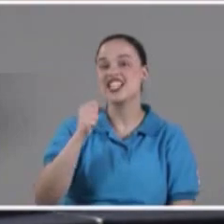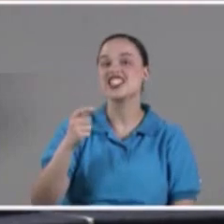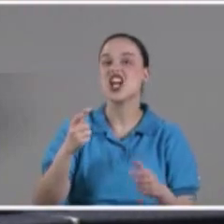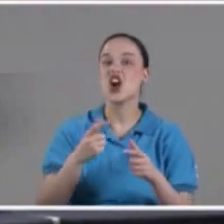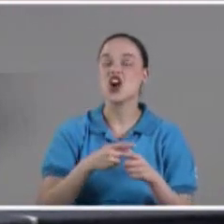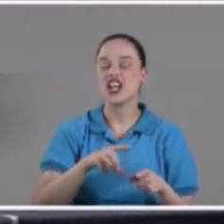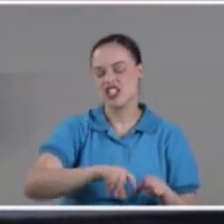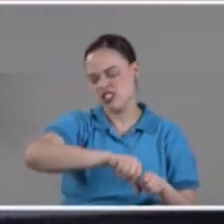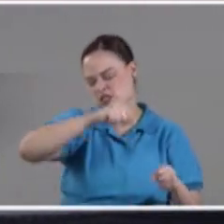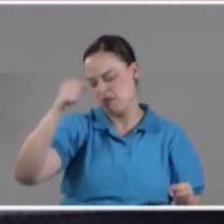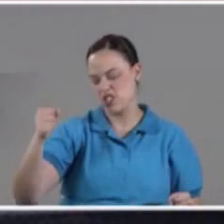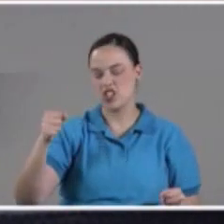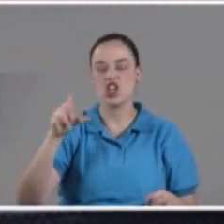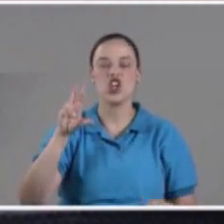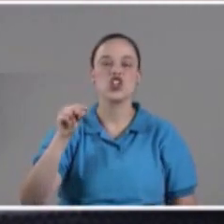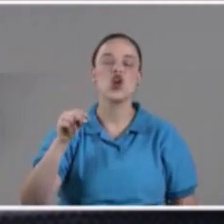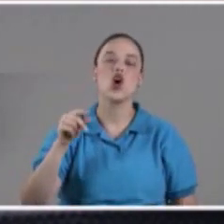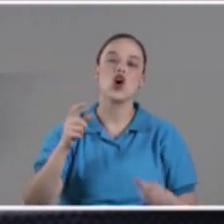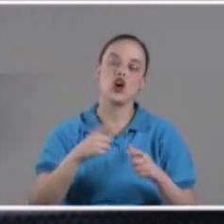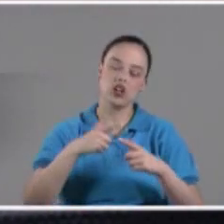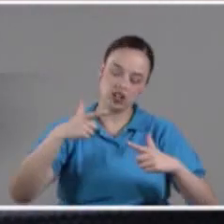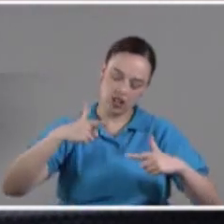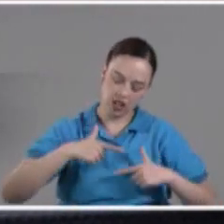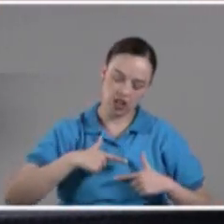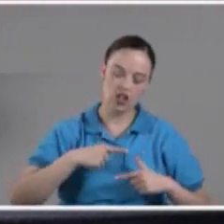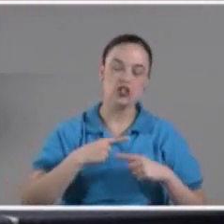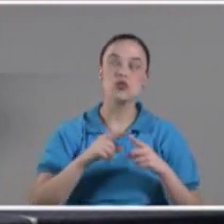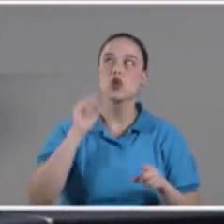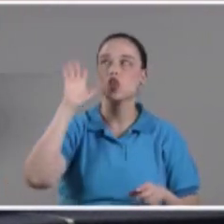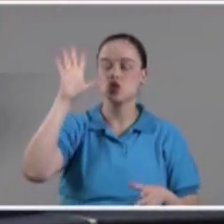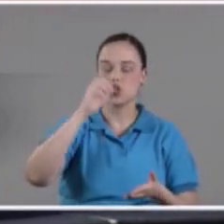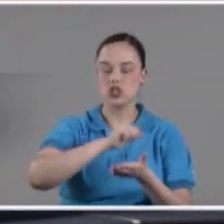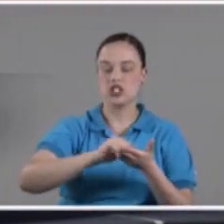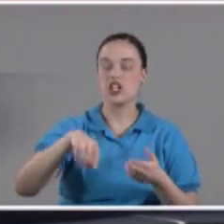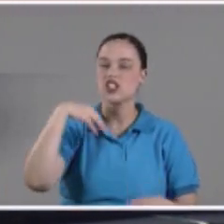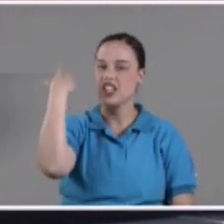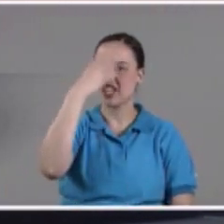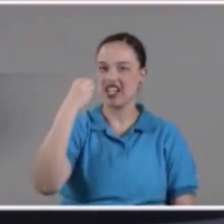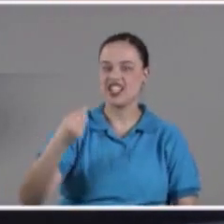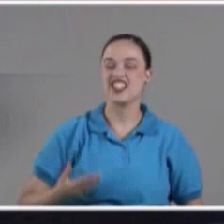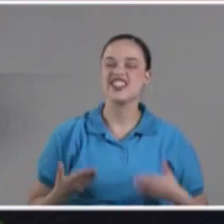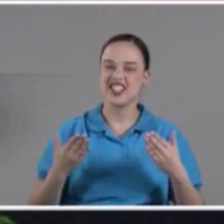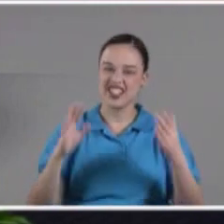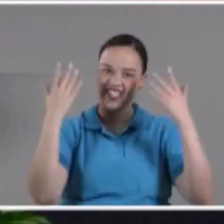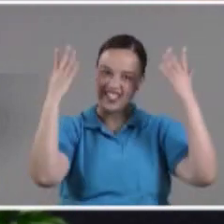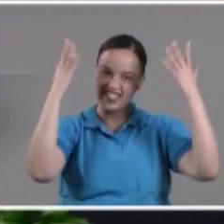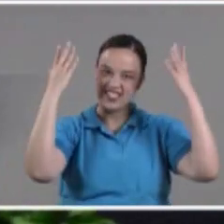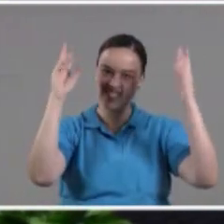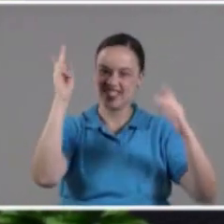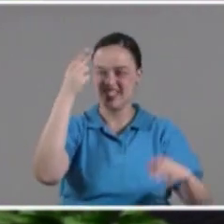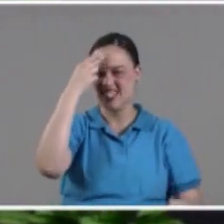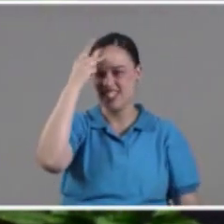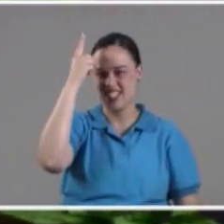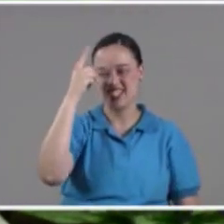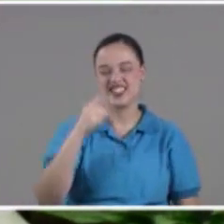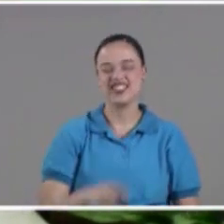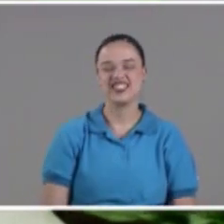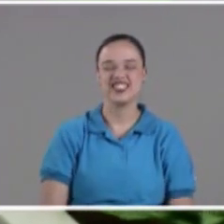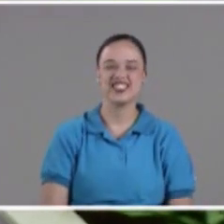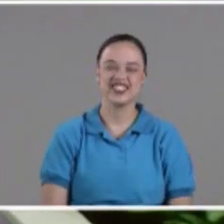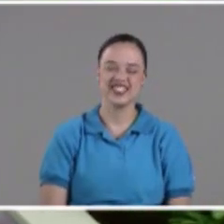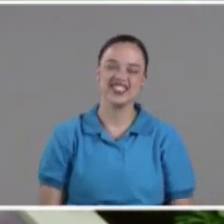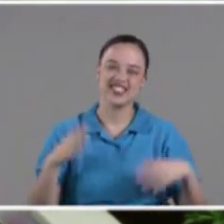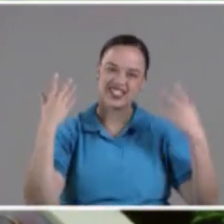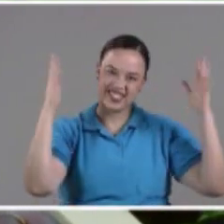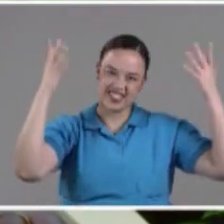es por su santo espíritu Aleluya dale un aplauso al rey cinco minutos Regáleme